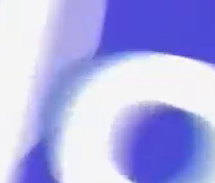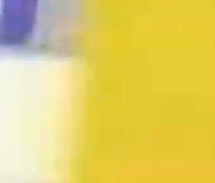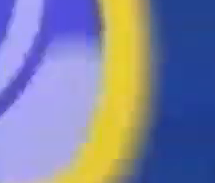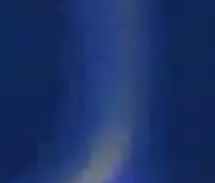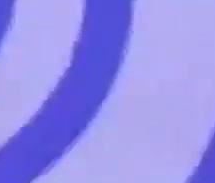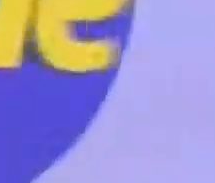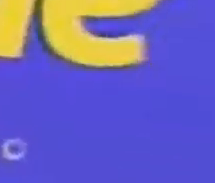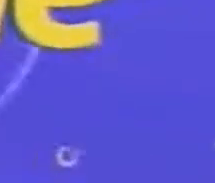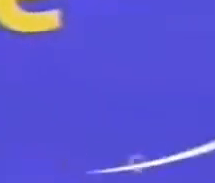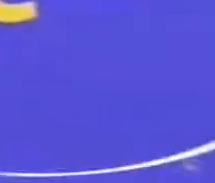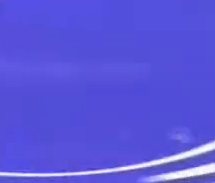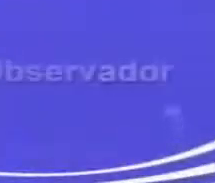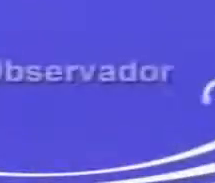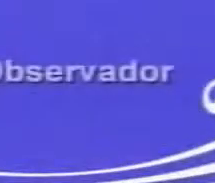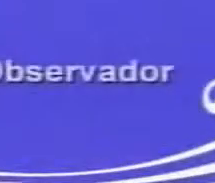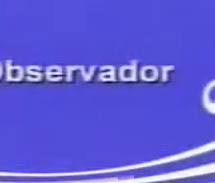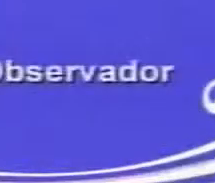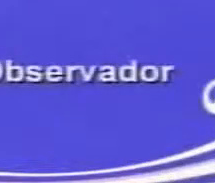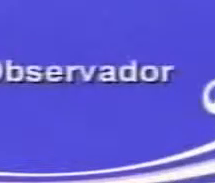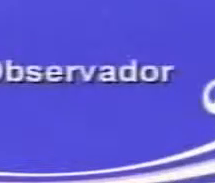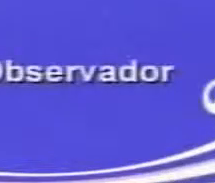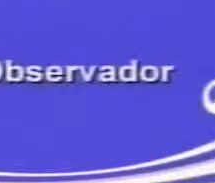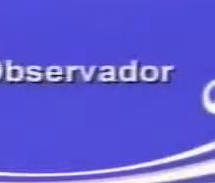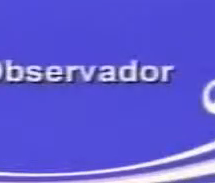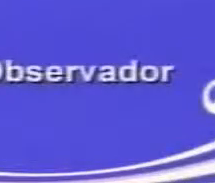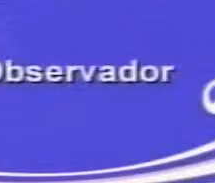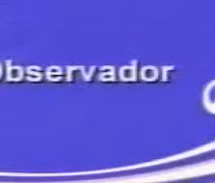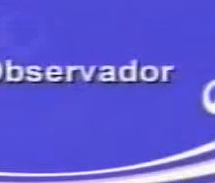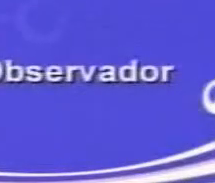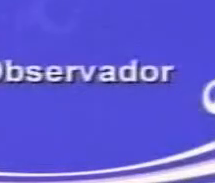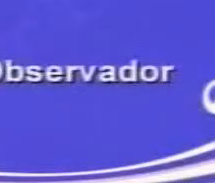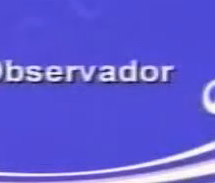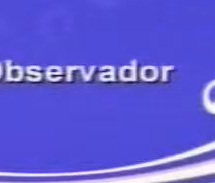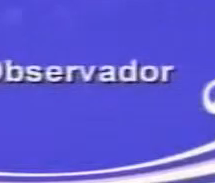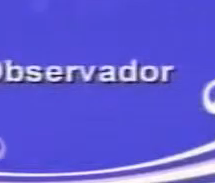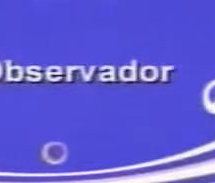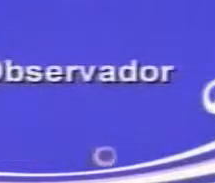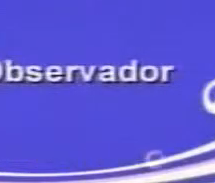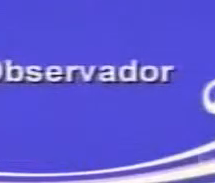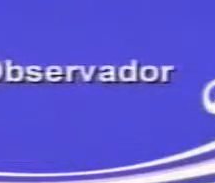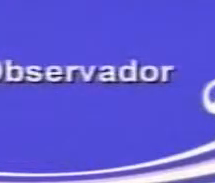con todo en un nuevo canal, RCTV Internacional.